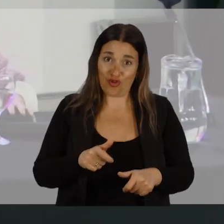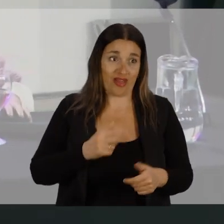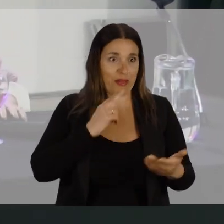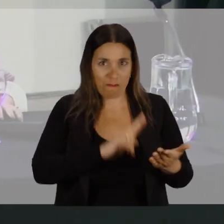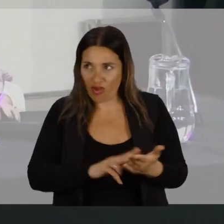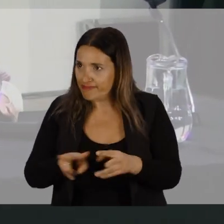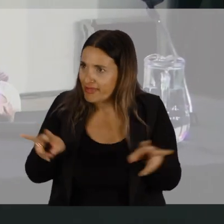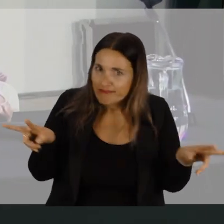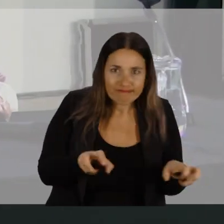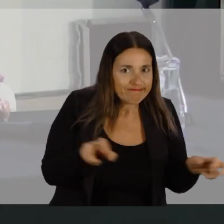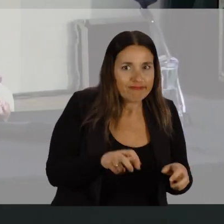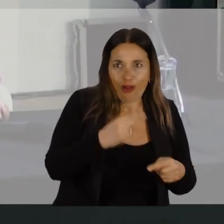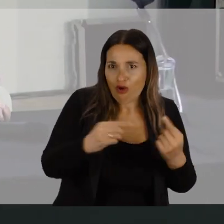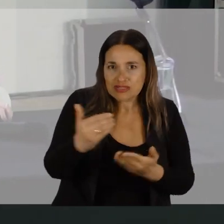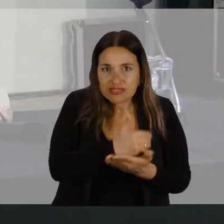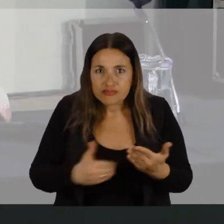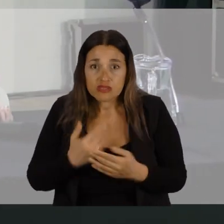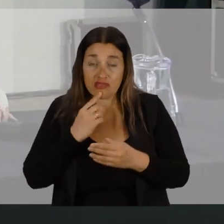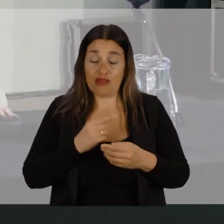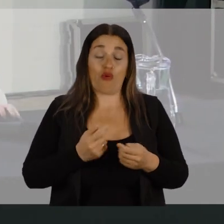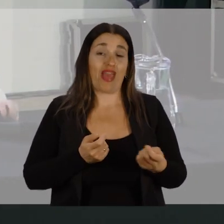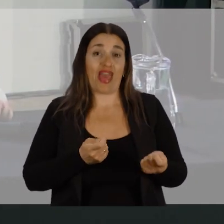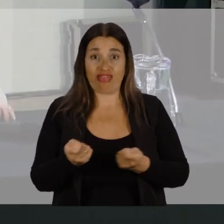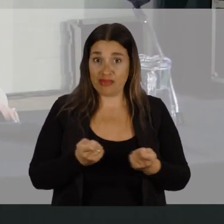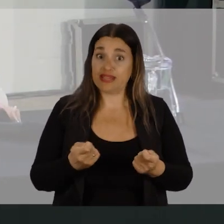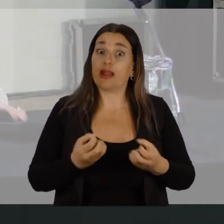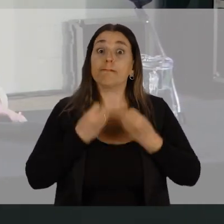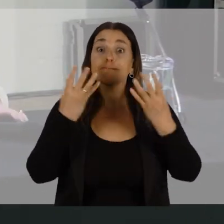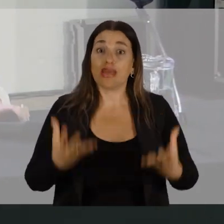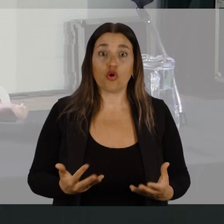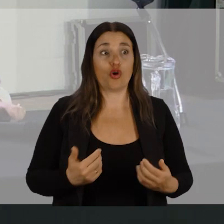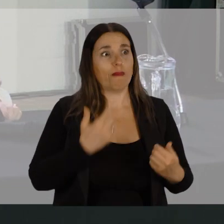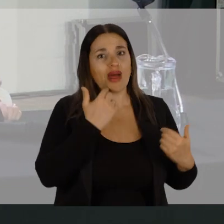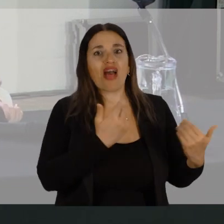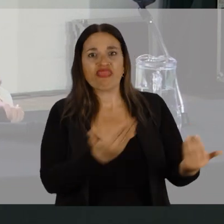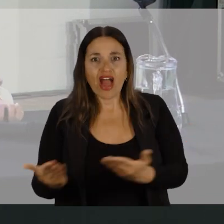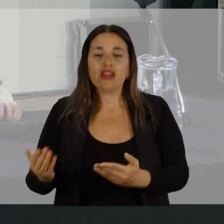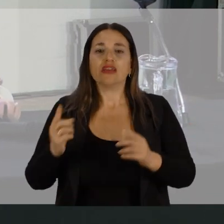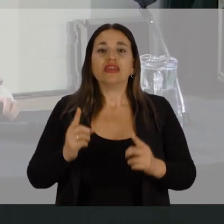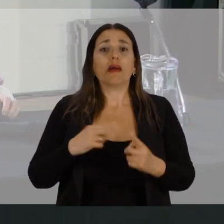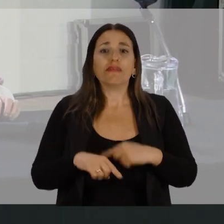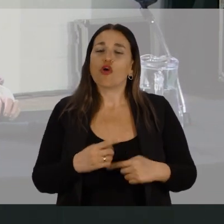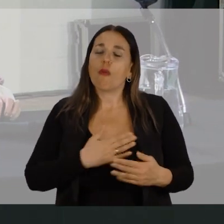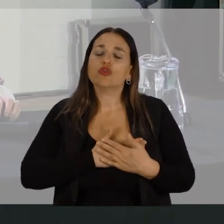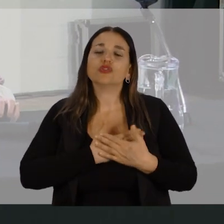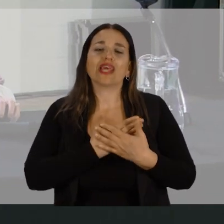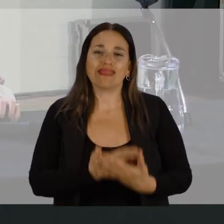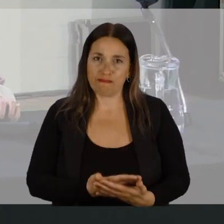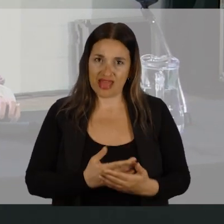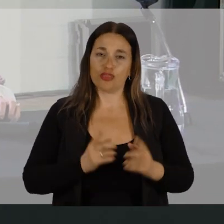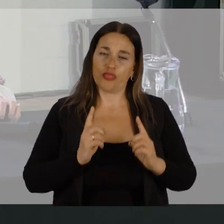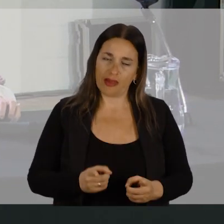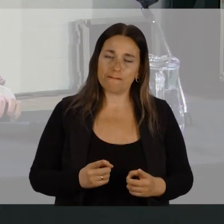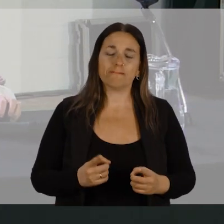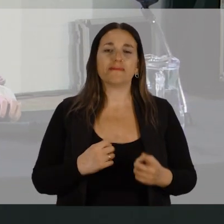recursos públicos de la gente, salen del bolsillo de los uruguayos, los tenemos que administrar de la manera más eficiente y mejor, ponerle